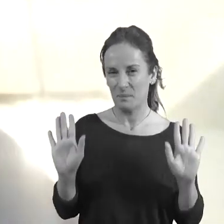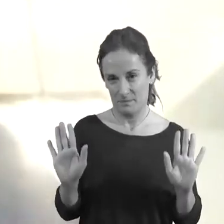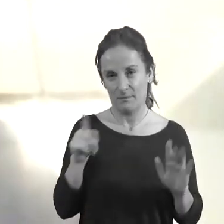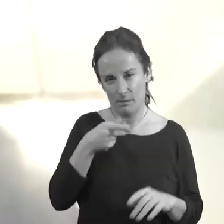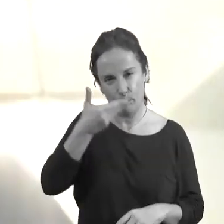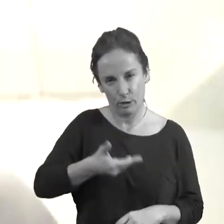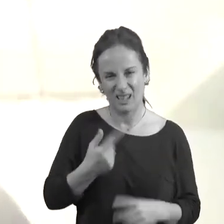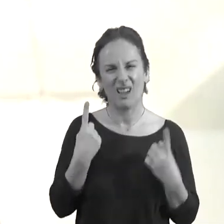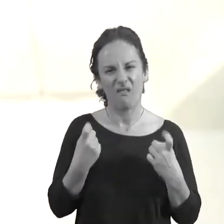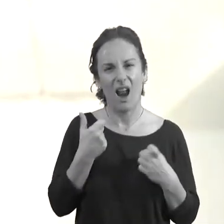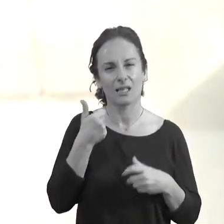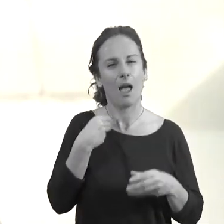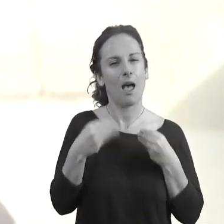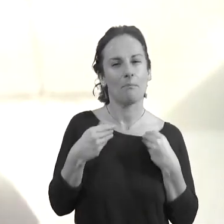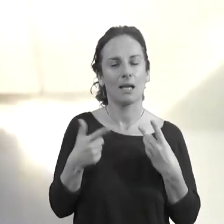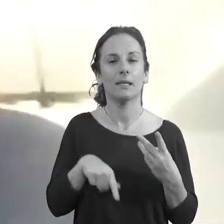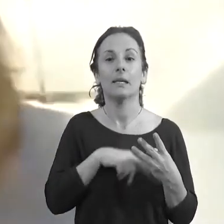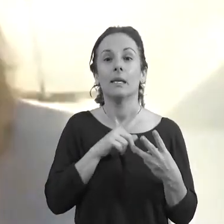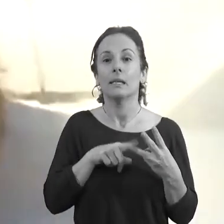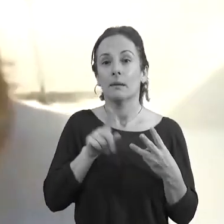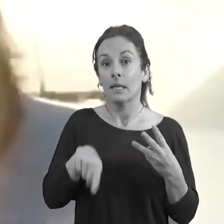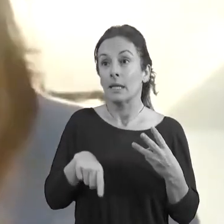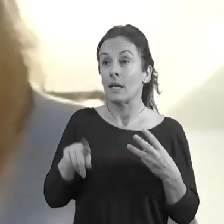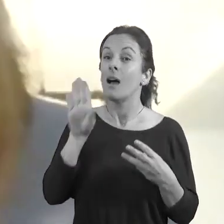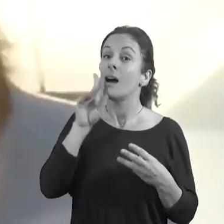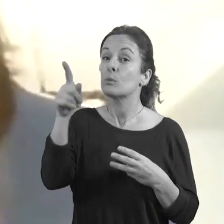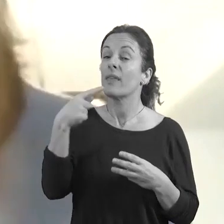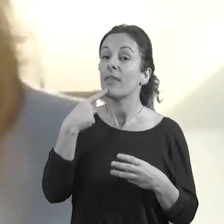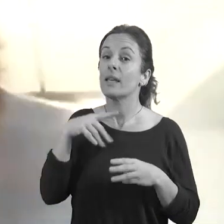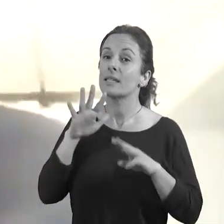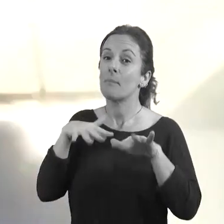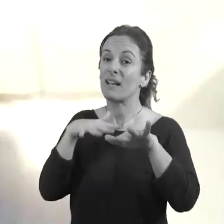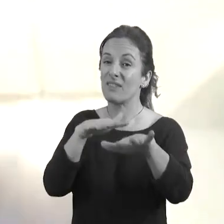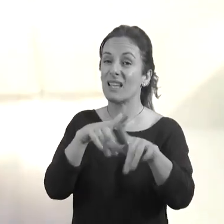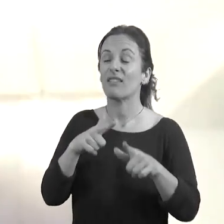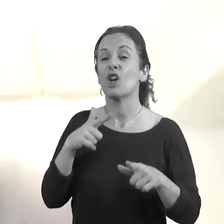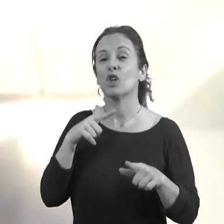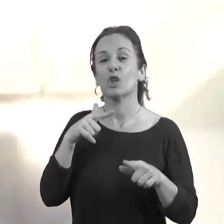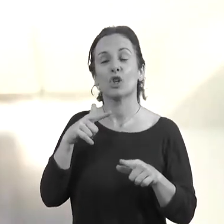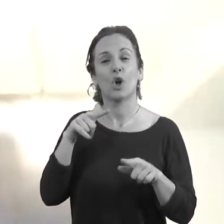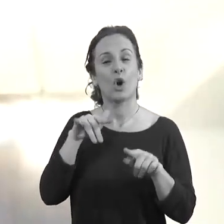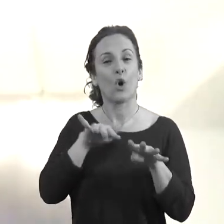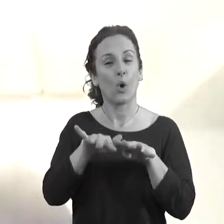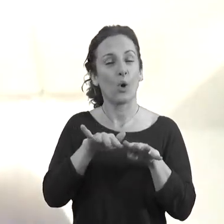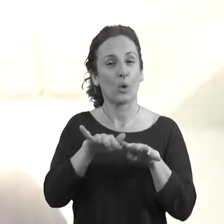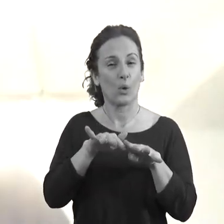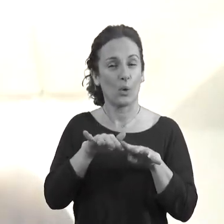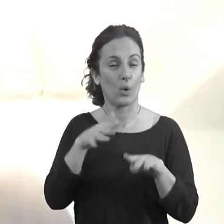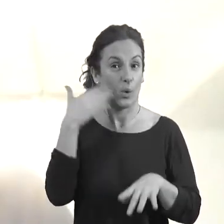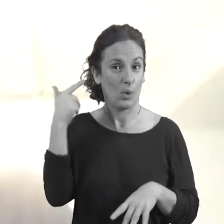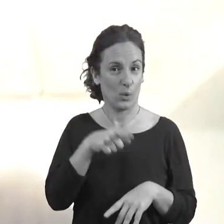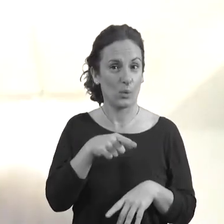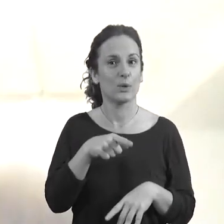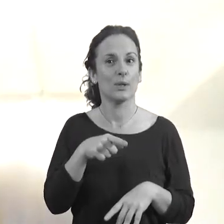hablabas de la manifestación y del orgullo crítico de Madrid, que no hemos conseguido ir ningún año, pero a buen seguro que algún año